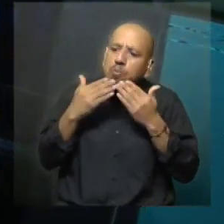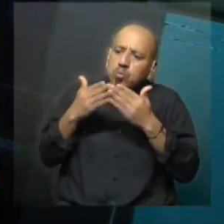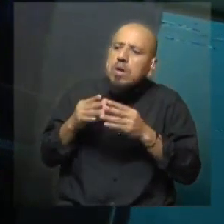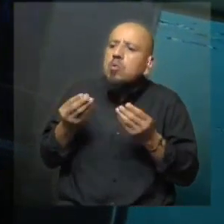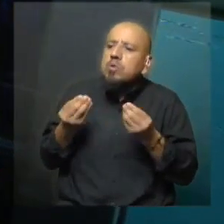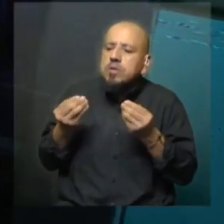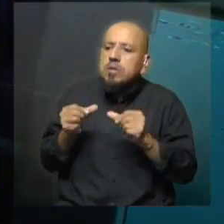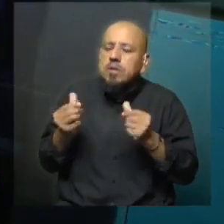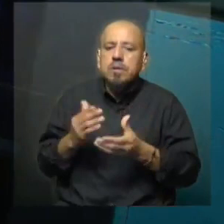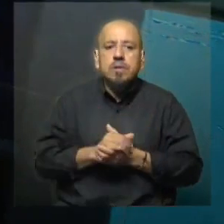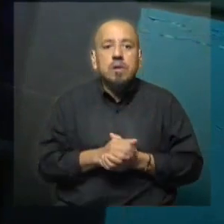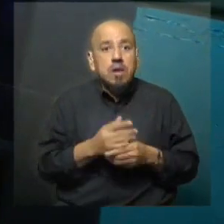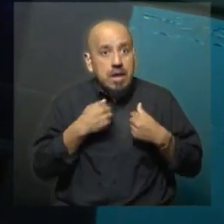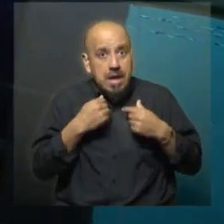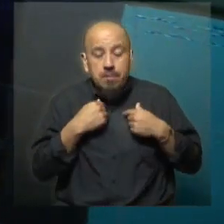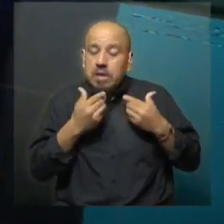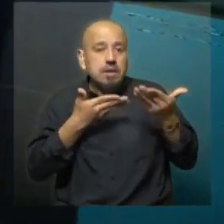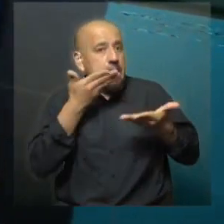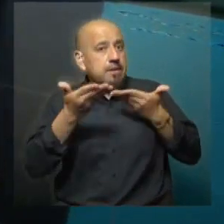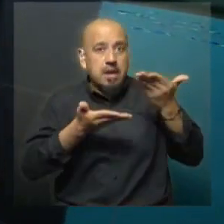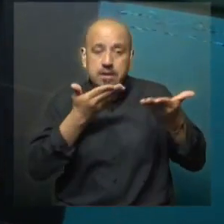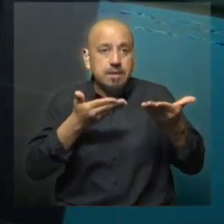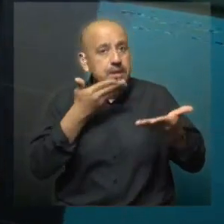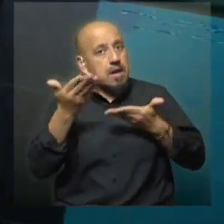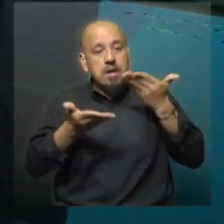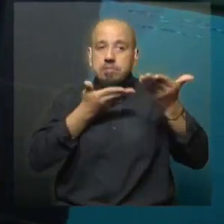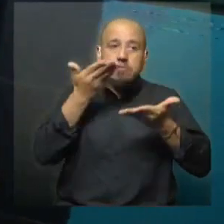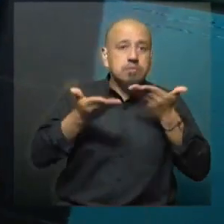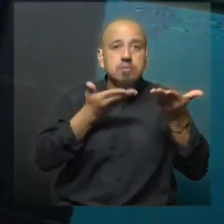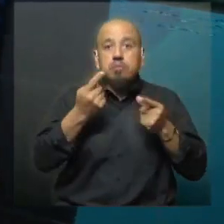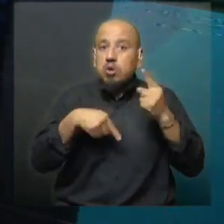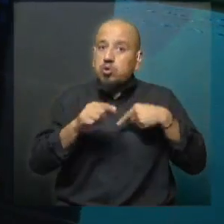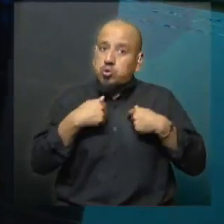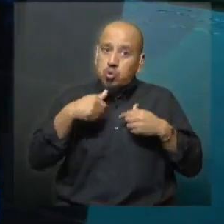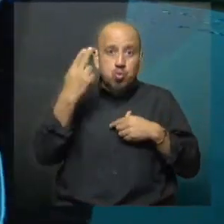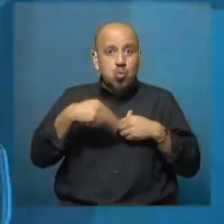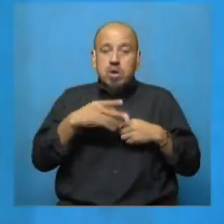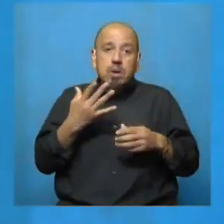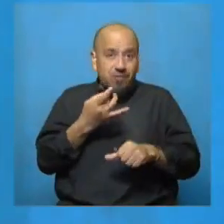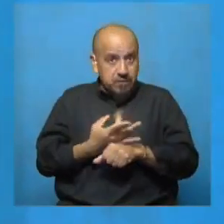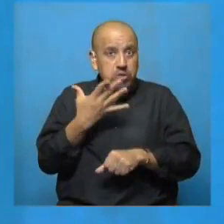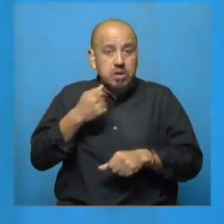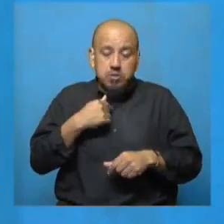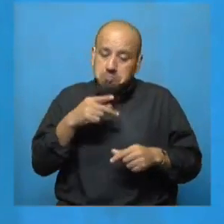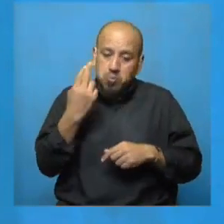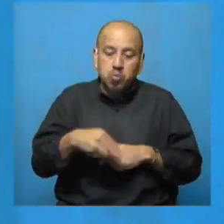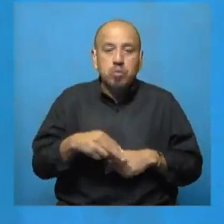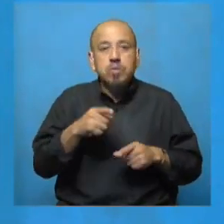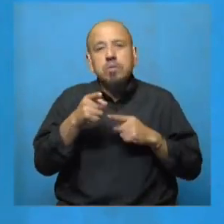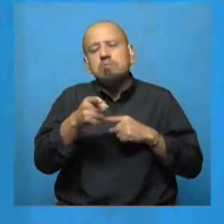preguntaba a mí lo que me gustaba era cantar y pero nunca había cantado profesionalmente en esa época